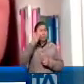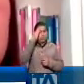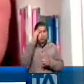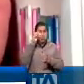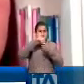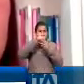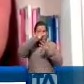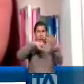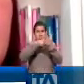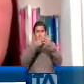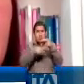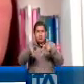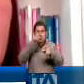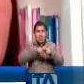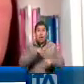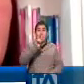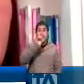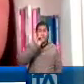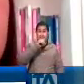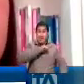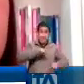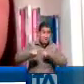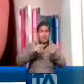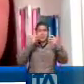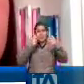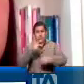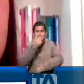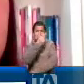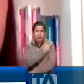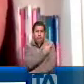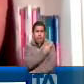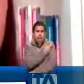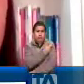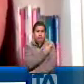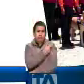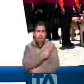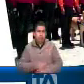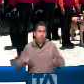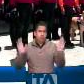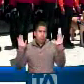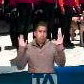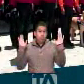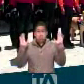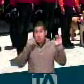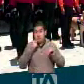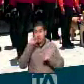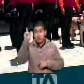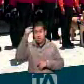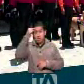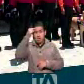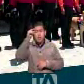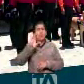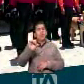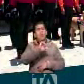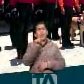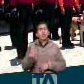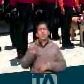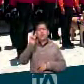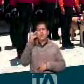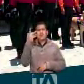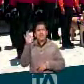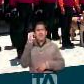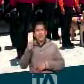cronograma nacional en donde el 20 de mayo estaremos ya vacunados. Otras instituciones como los 219